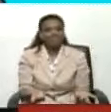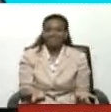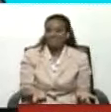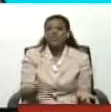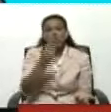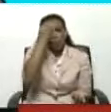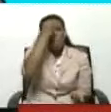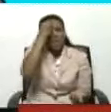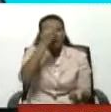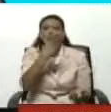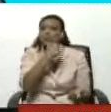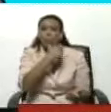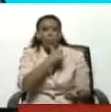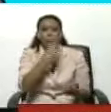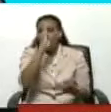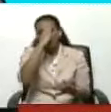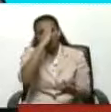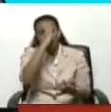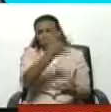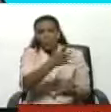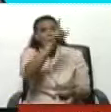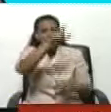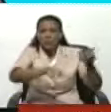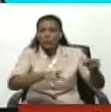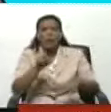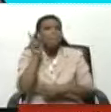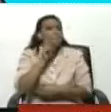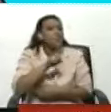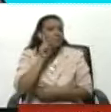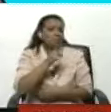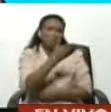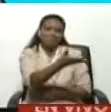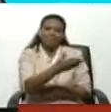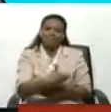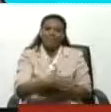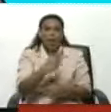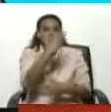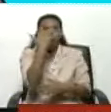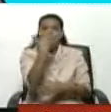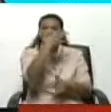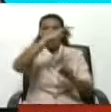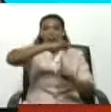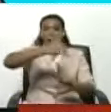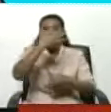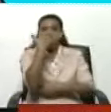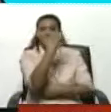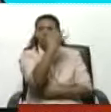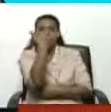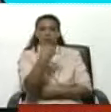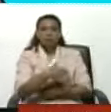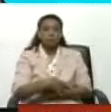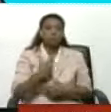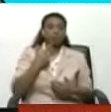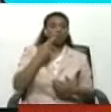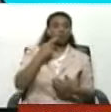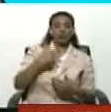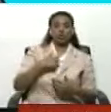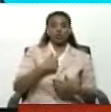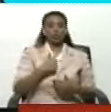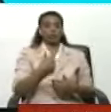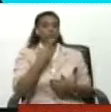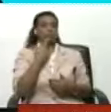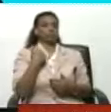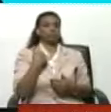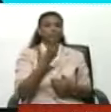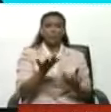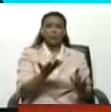Yo creo que en este país nadie duda, son gente mentirosa, manipuladora, demagoga,